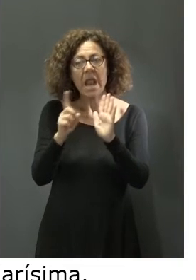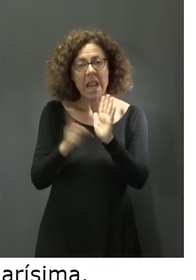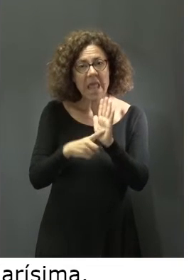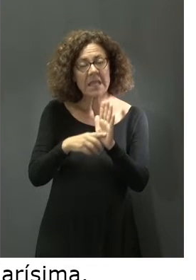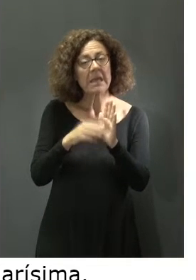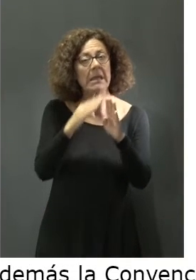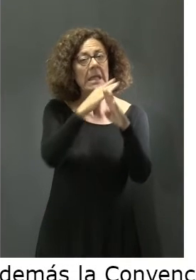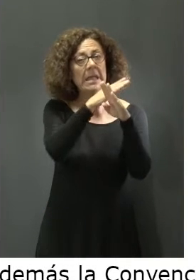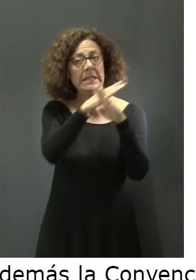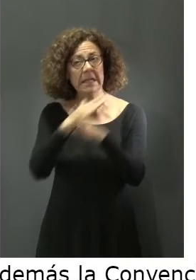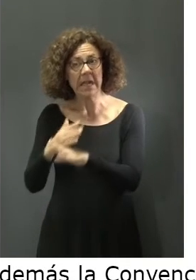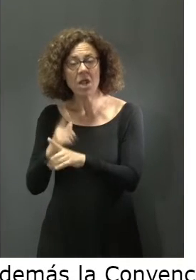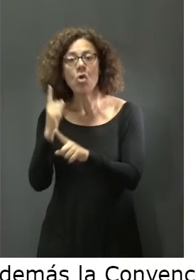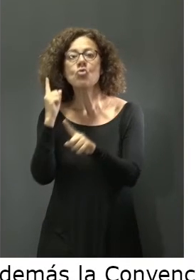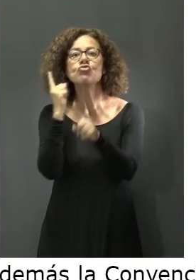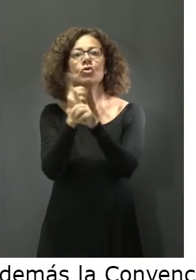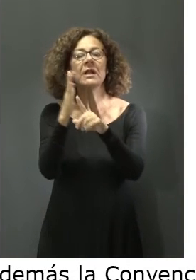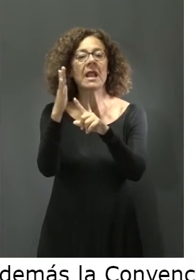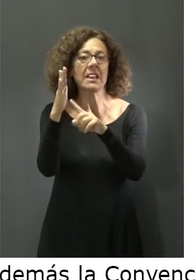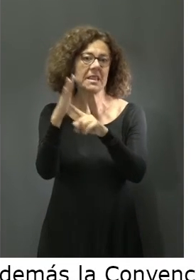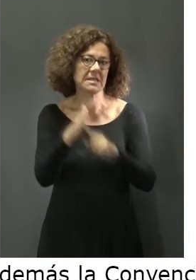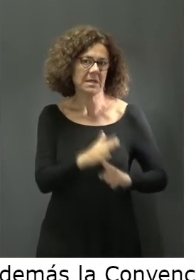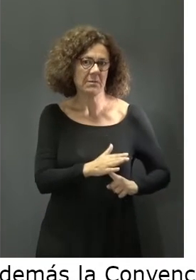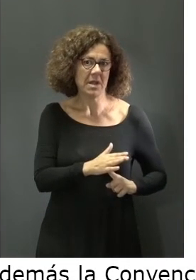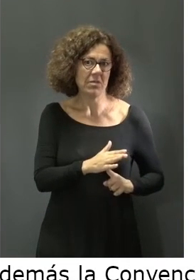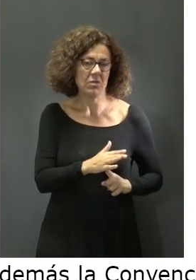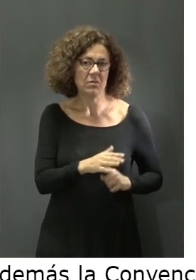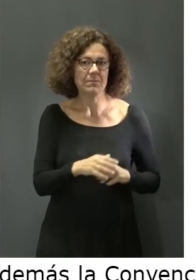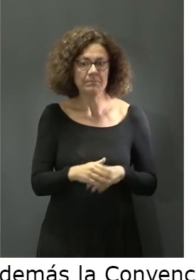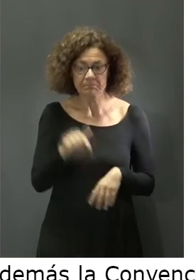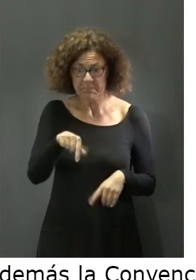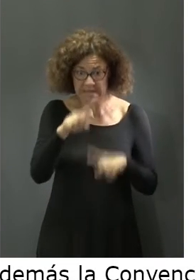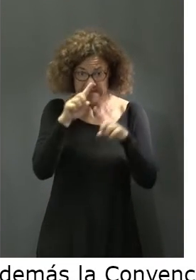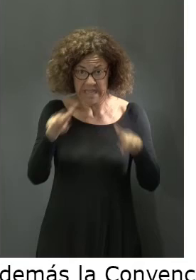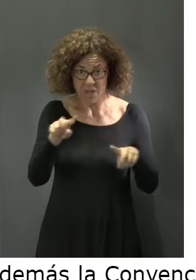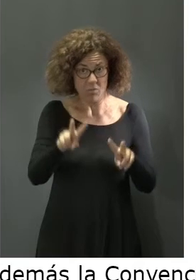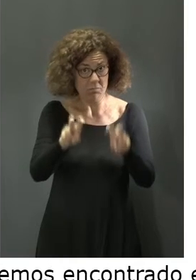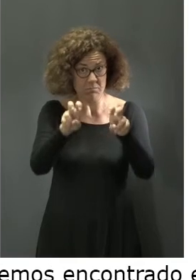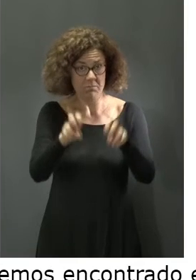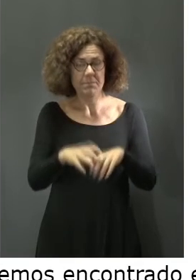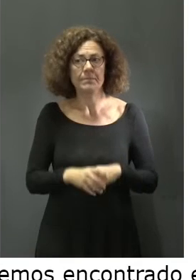Integral contra la Discriminación de este año.